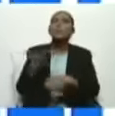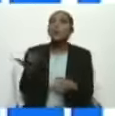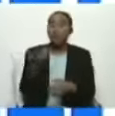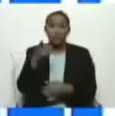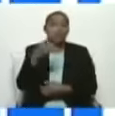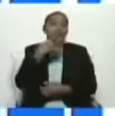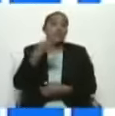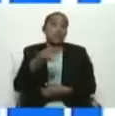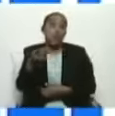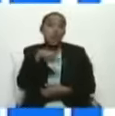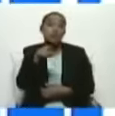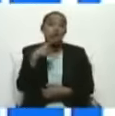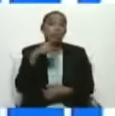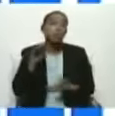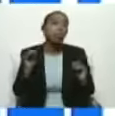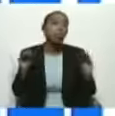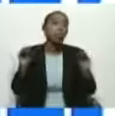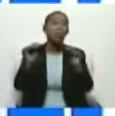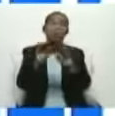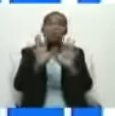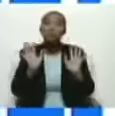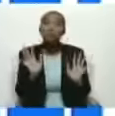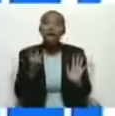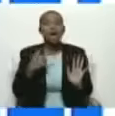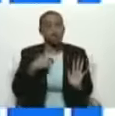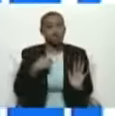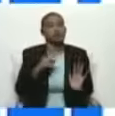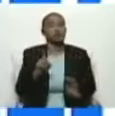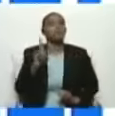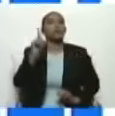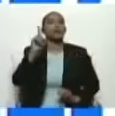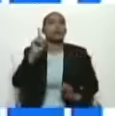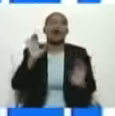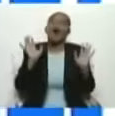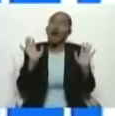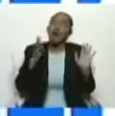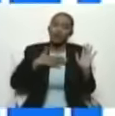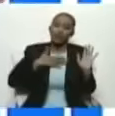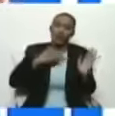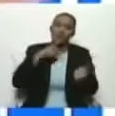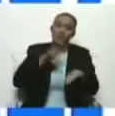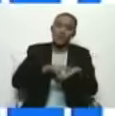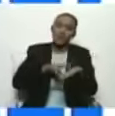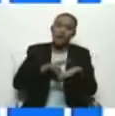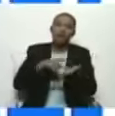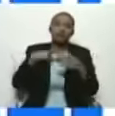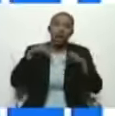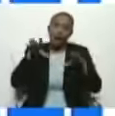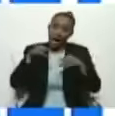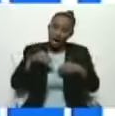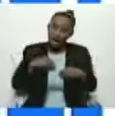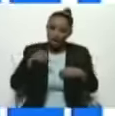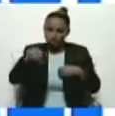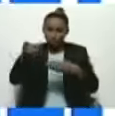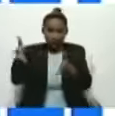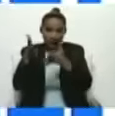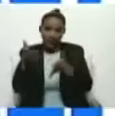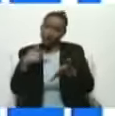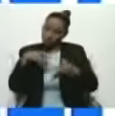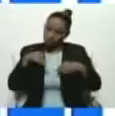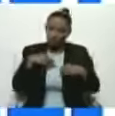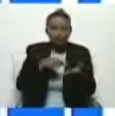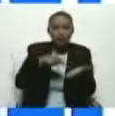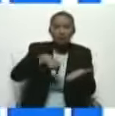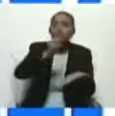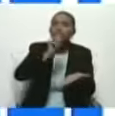dicen, yo sería primero, ah, bueno, como es verdad lo que yo digo, entonces, ¿dónde firmo? Nosotros estamos listos.